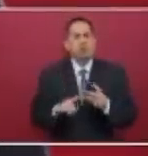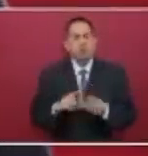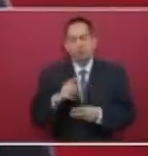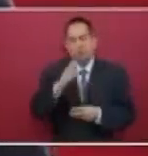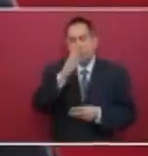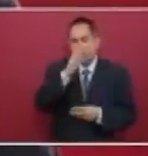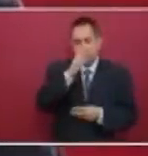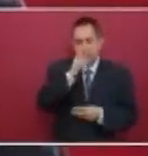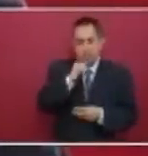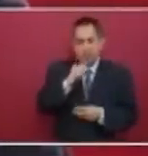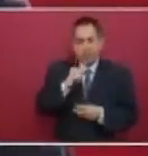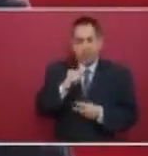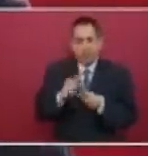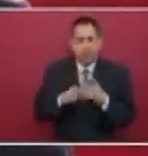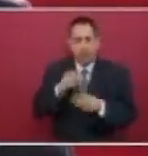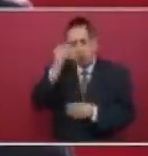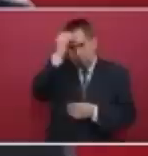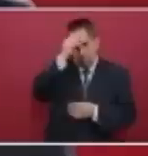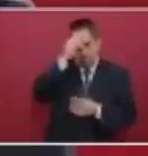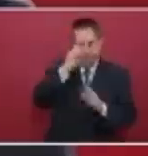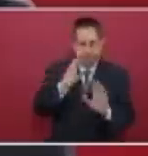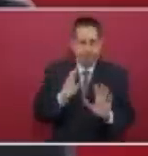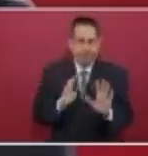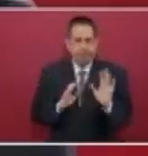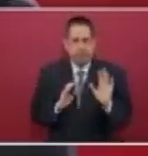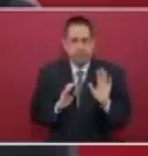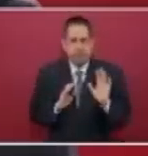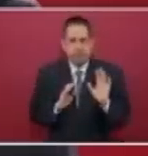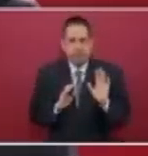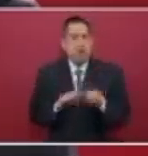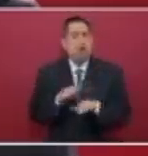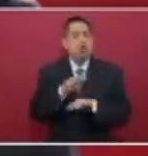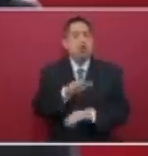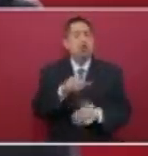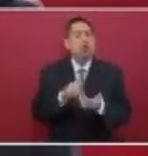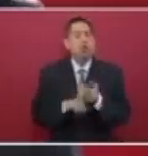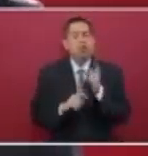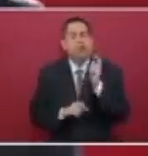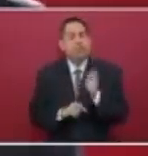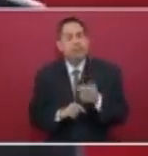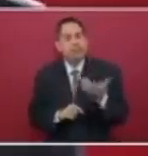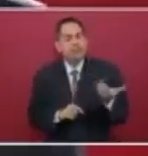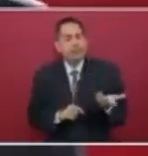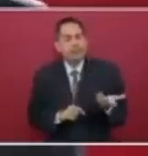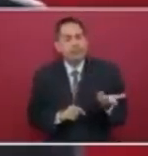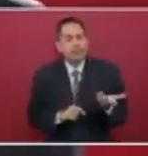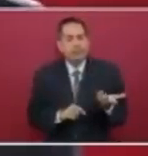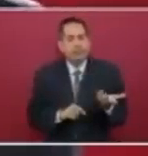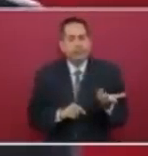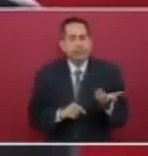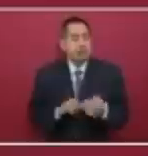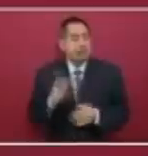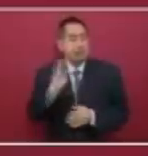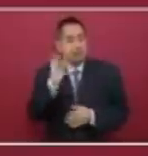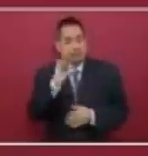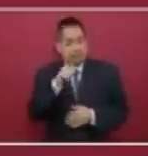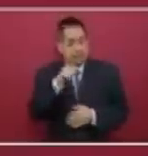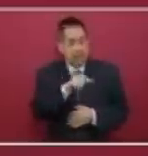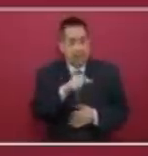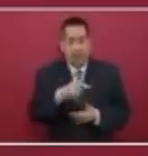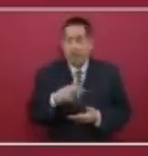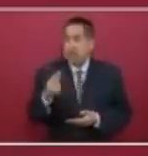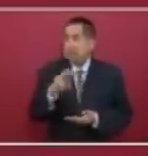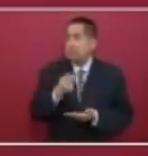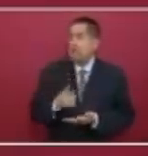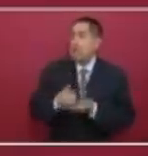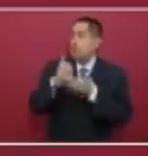podría opinar en el caso de que se necesita ayuda